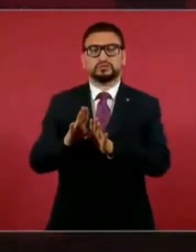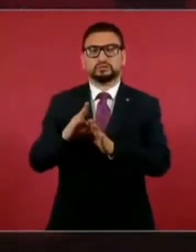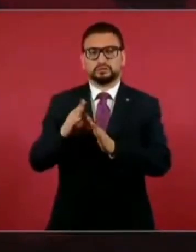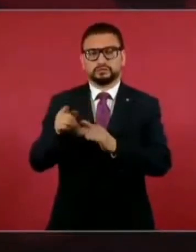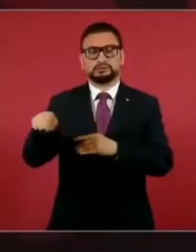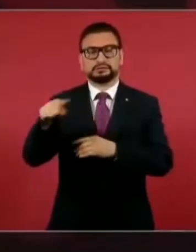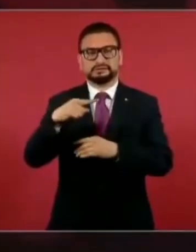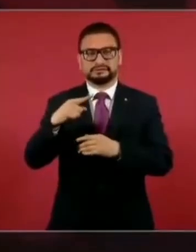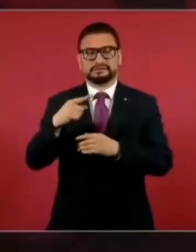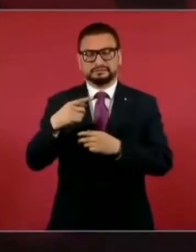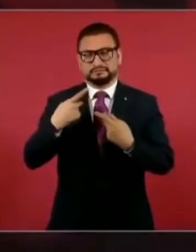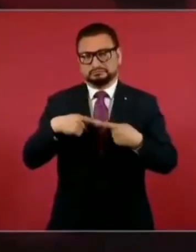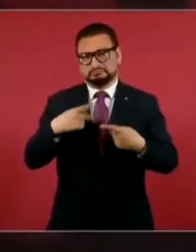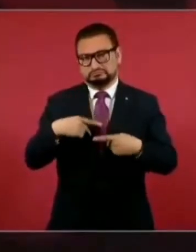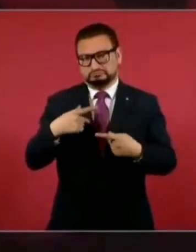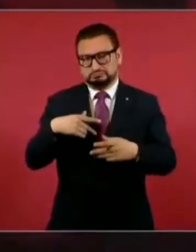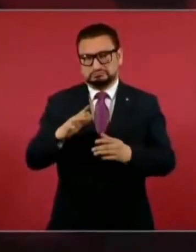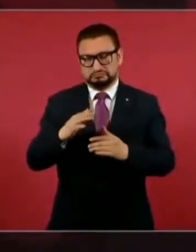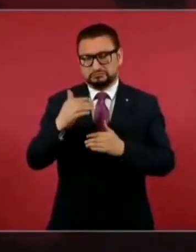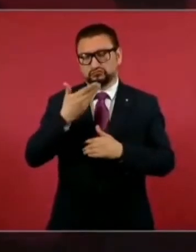reaccionario del país.